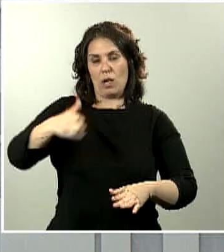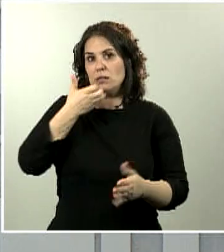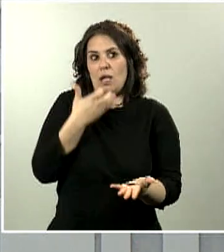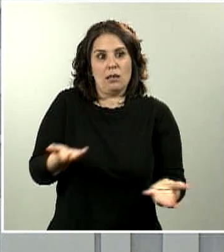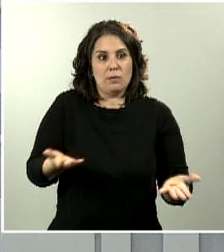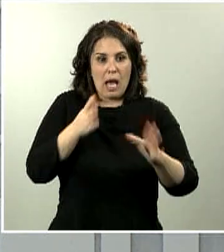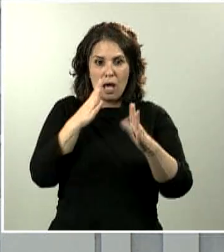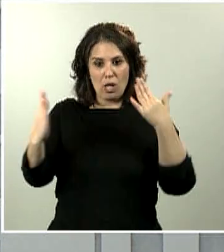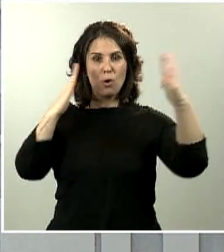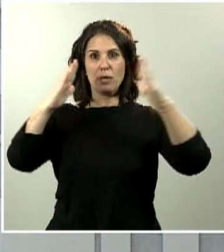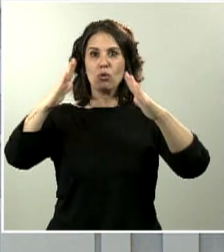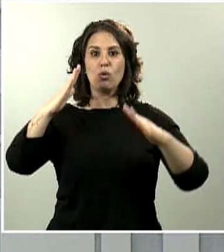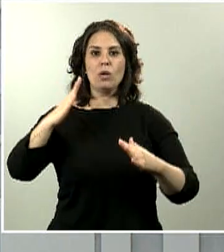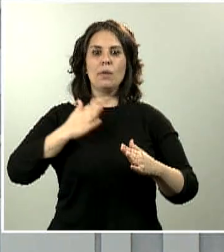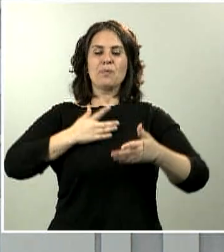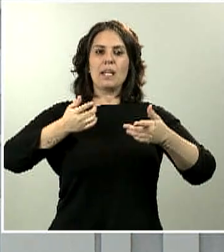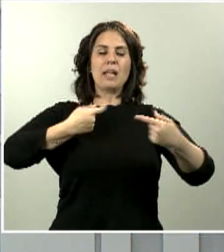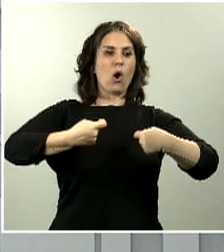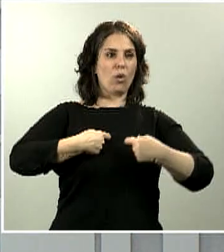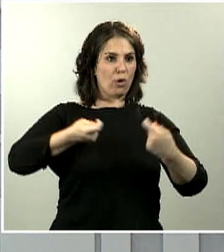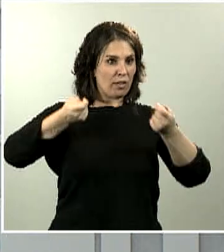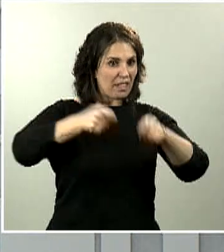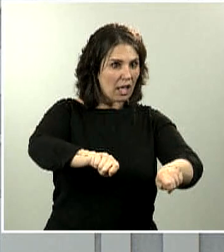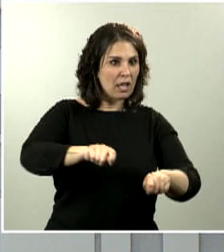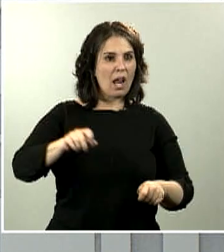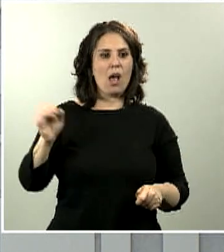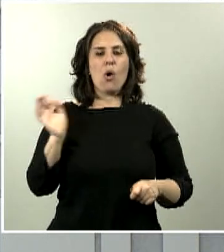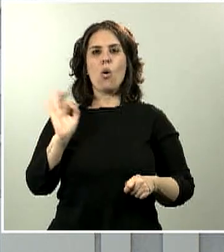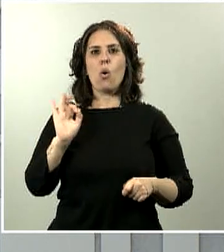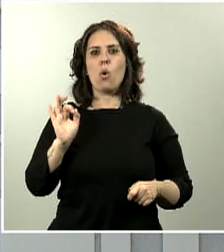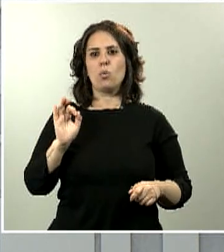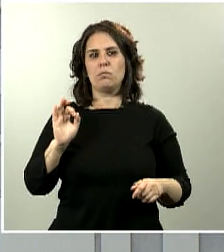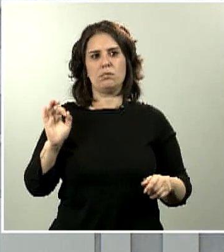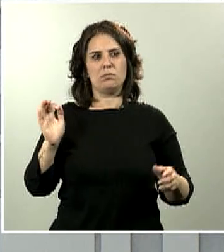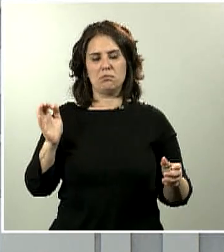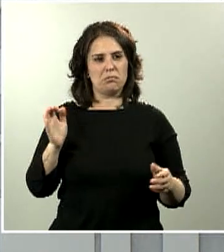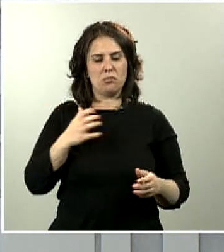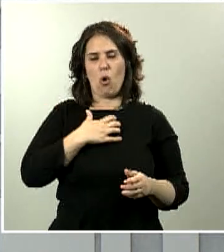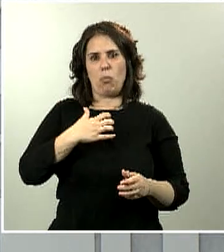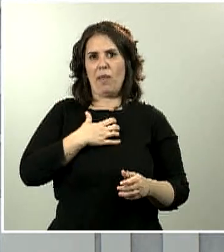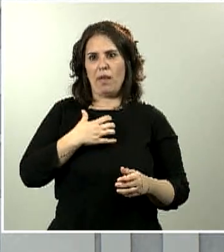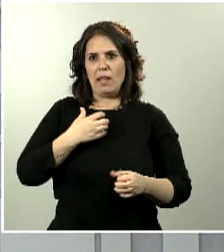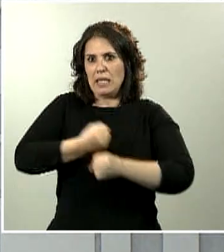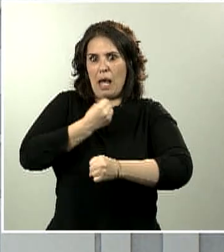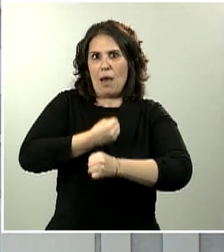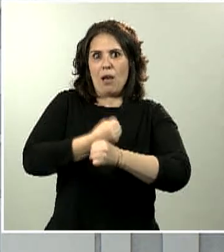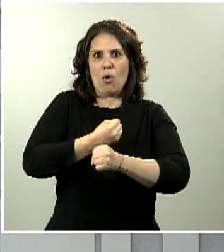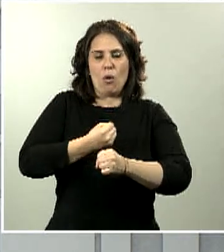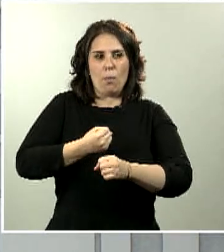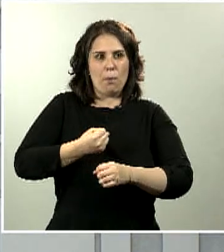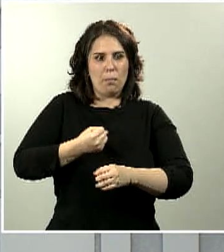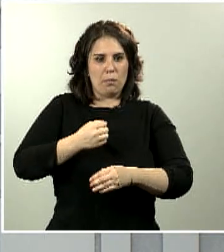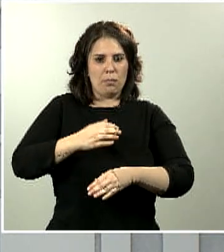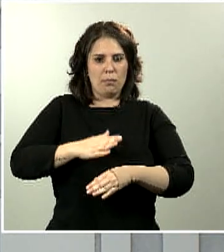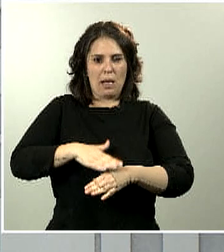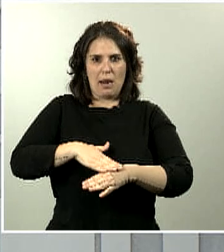cerrado su negocio o que no tienen capacidad de tener una actividad económica que permita la compatibilidad